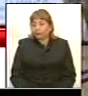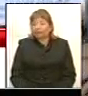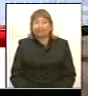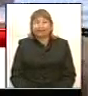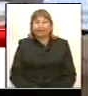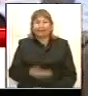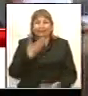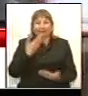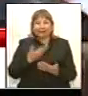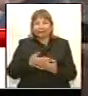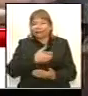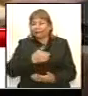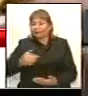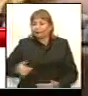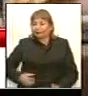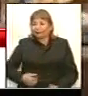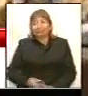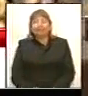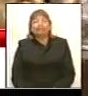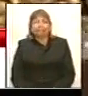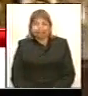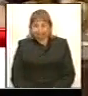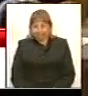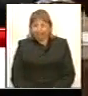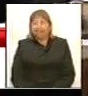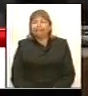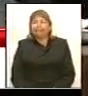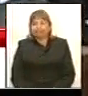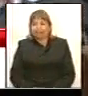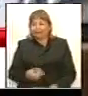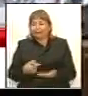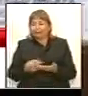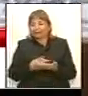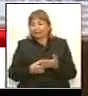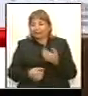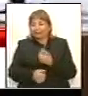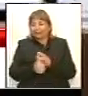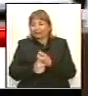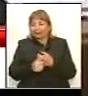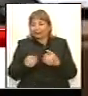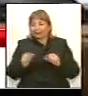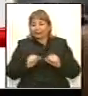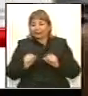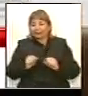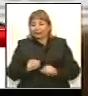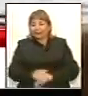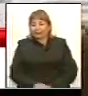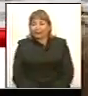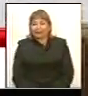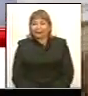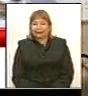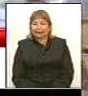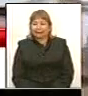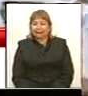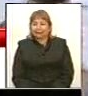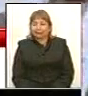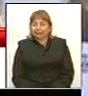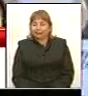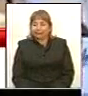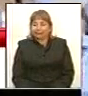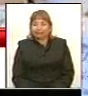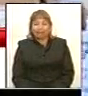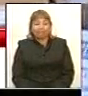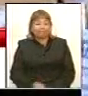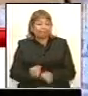Gracias, presidente. Indiscutiblemente, pues, el tema de gestión de riesgos de desastres es un tema muy